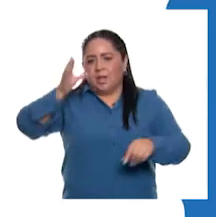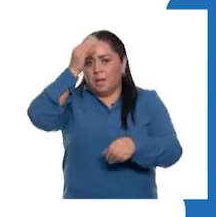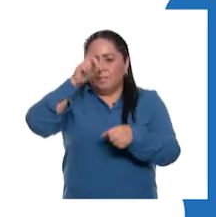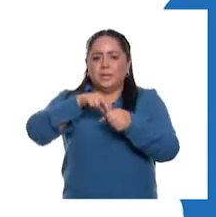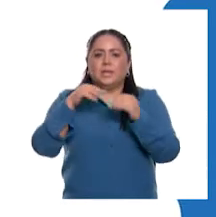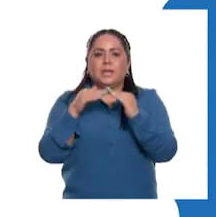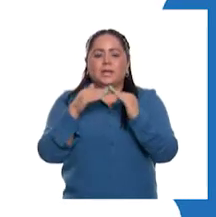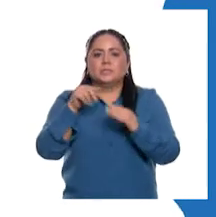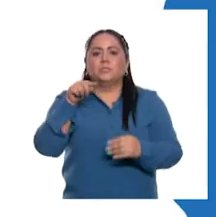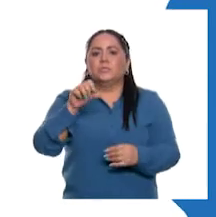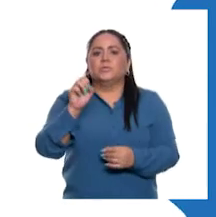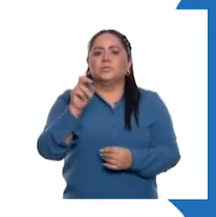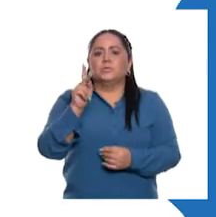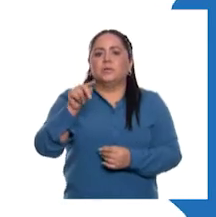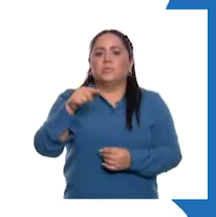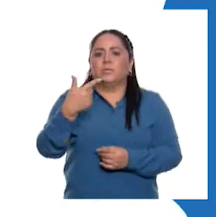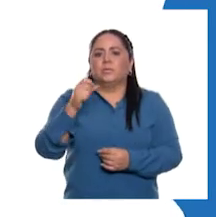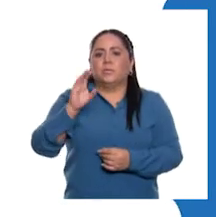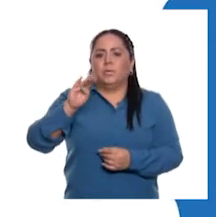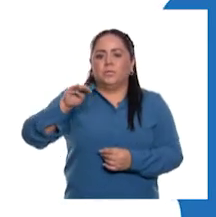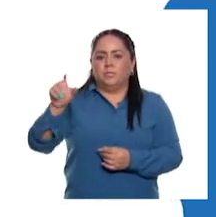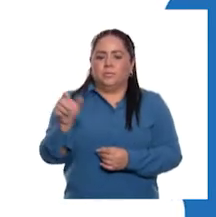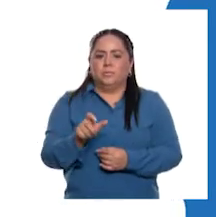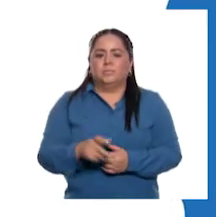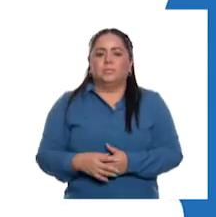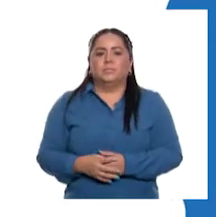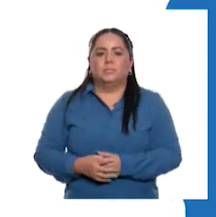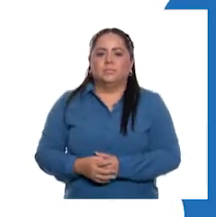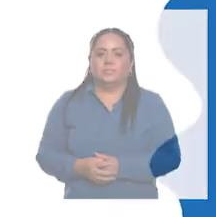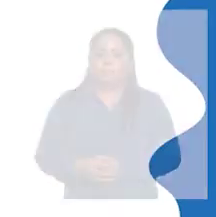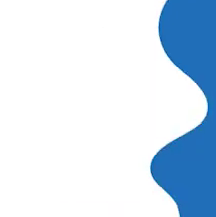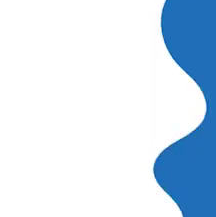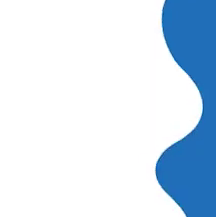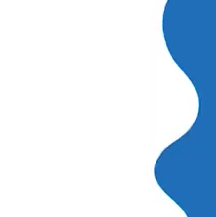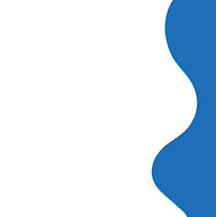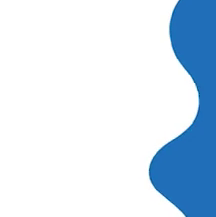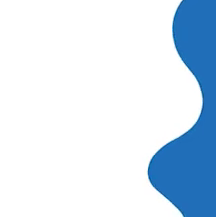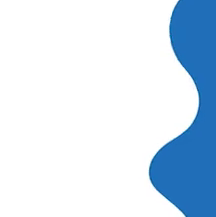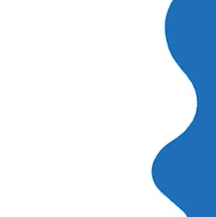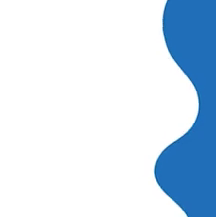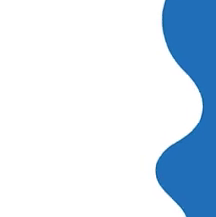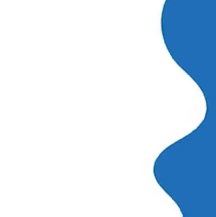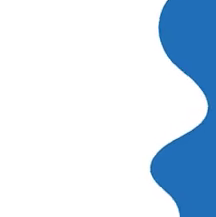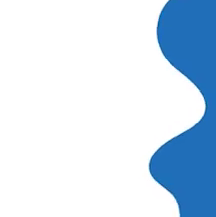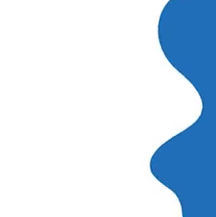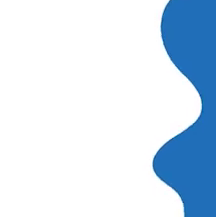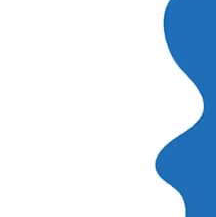liga: aprendeencasa.sep.gob.mx.